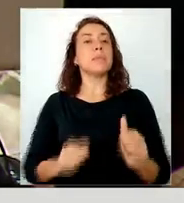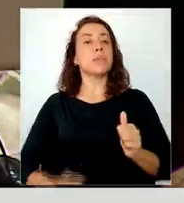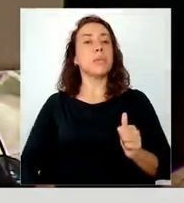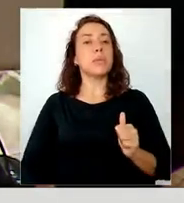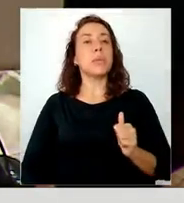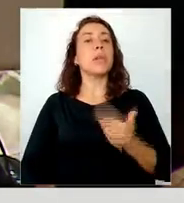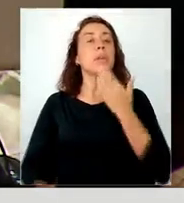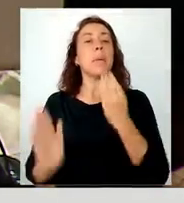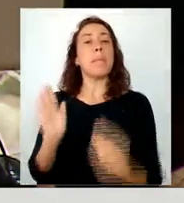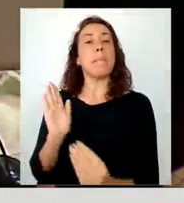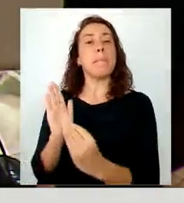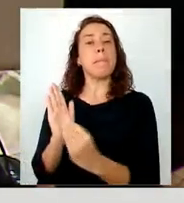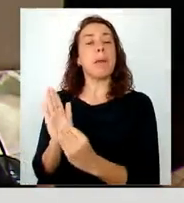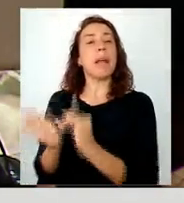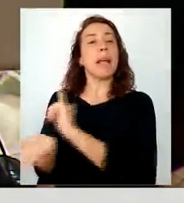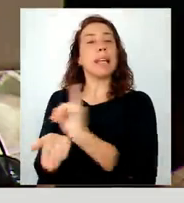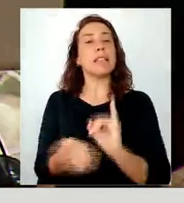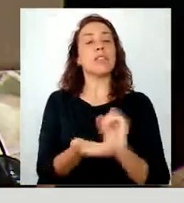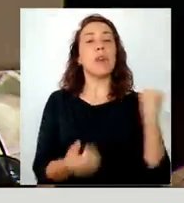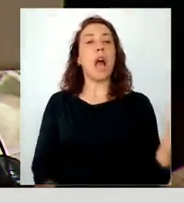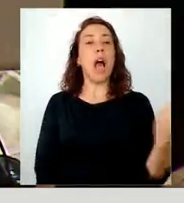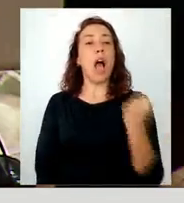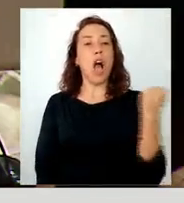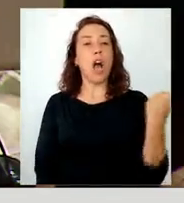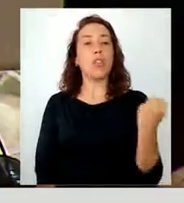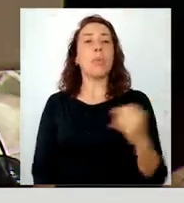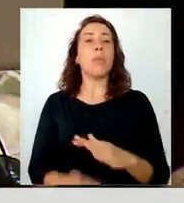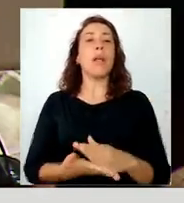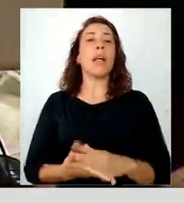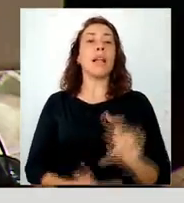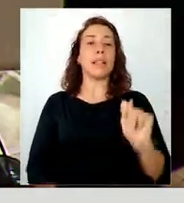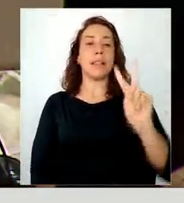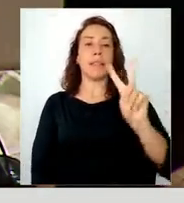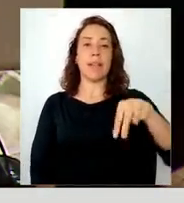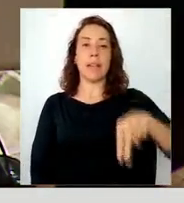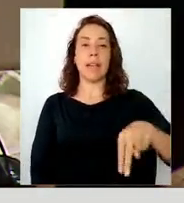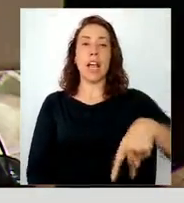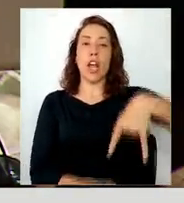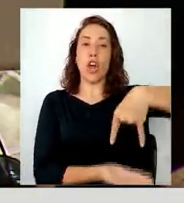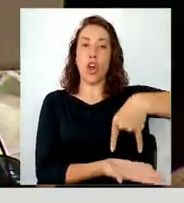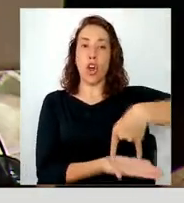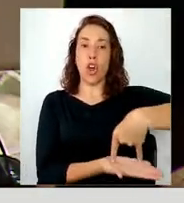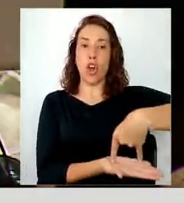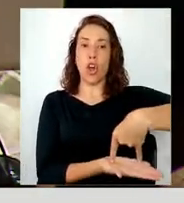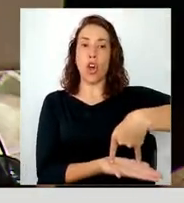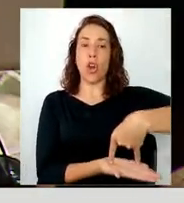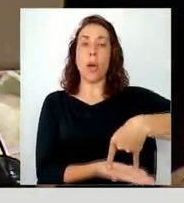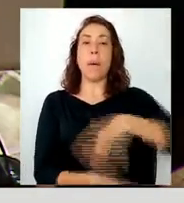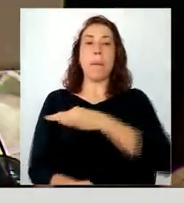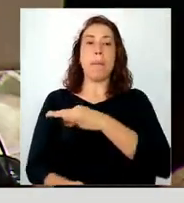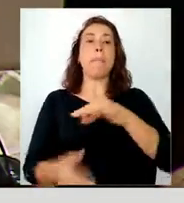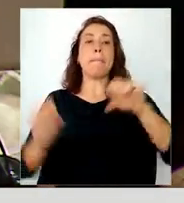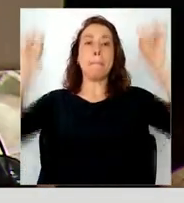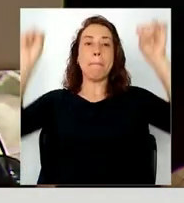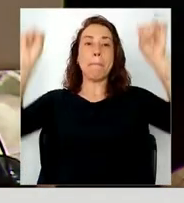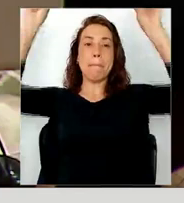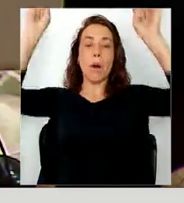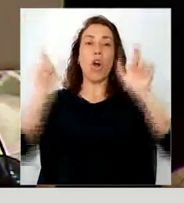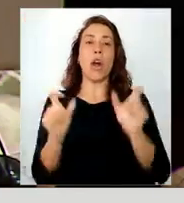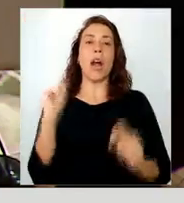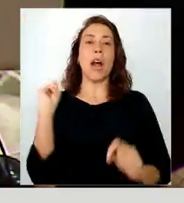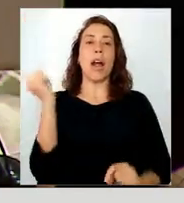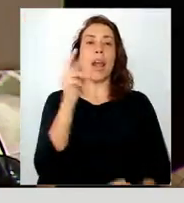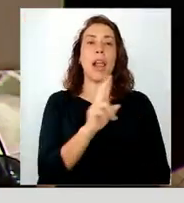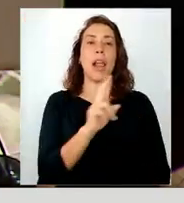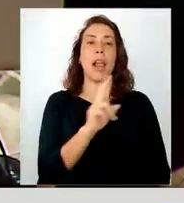a organismos autónomos tales como televisión nacional Congreso Nacional Ministerio Público contraloría general de la república poder